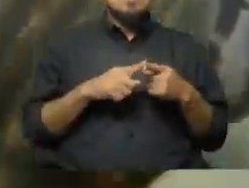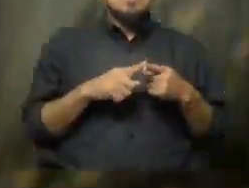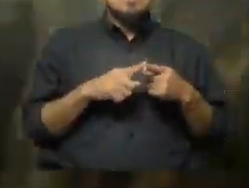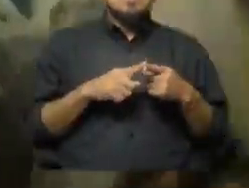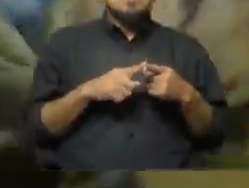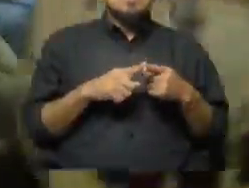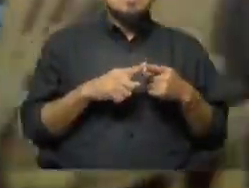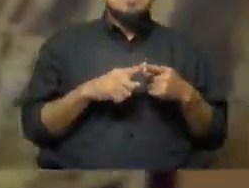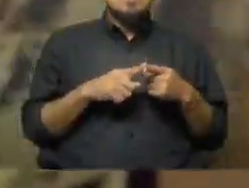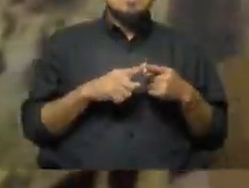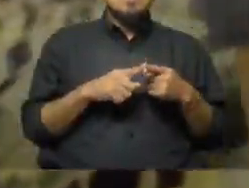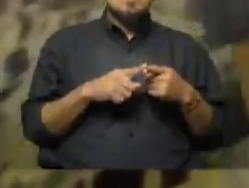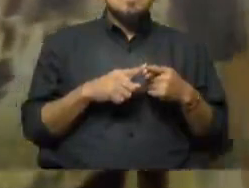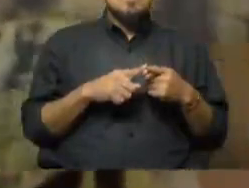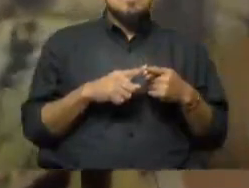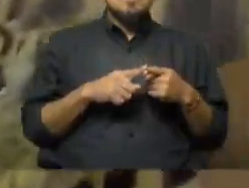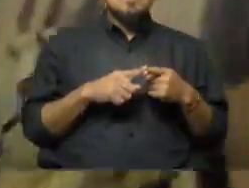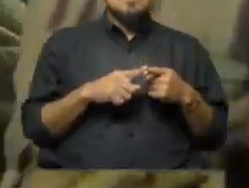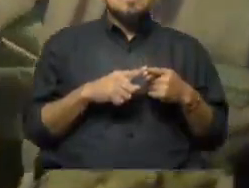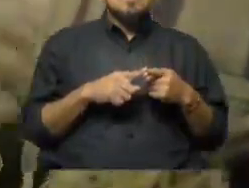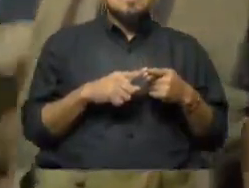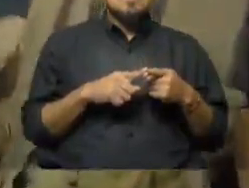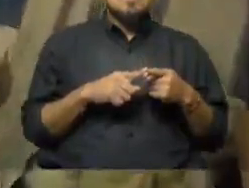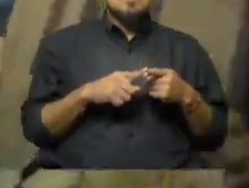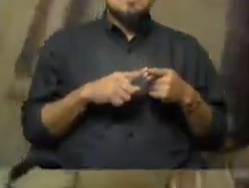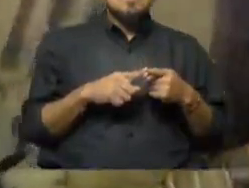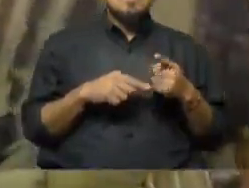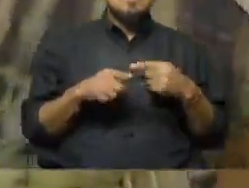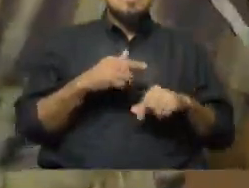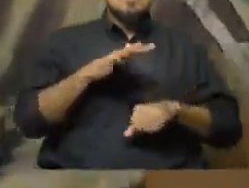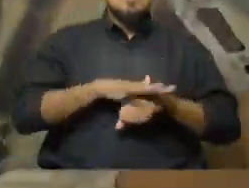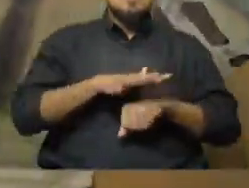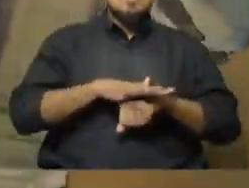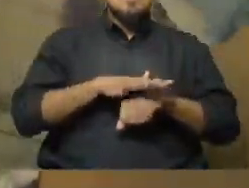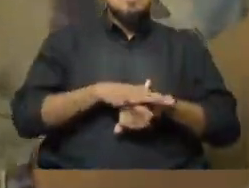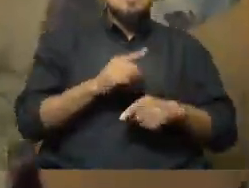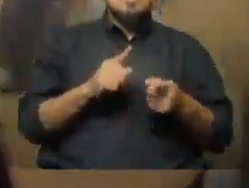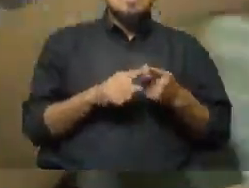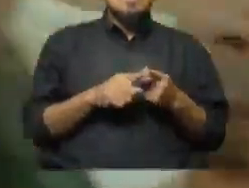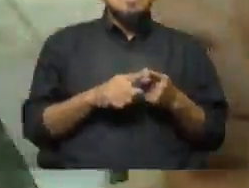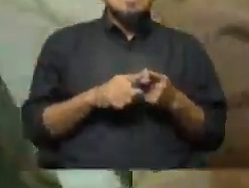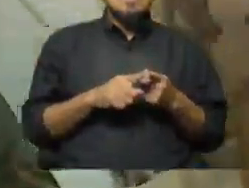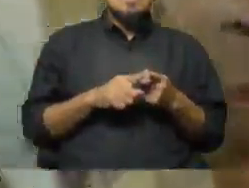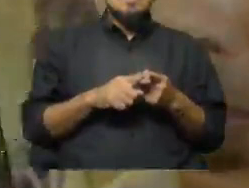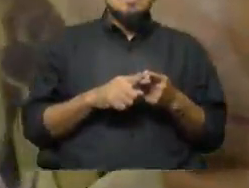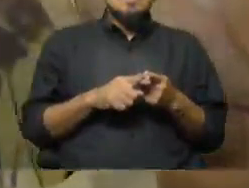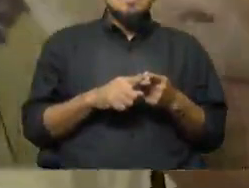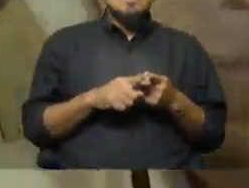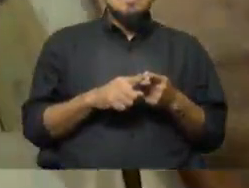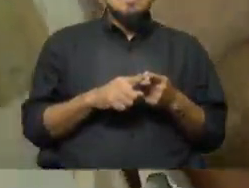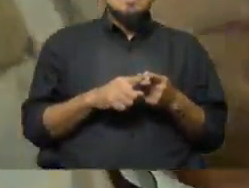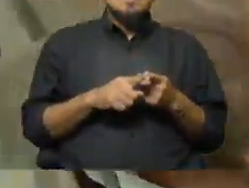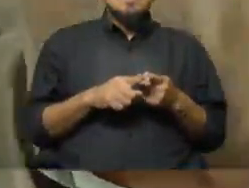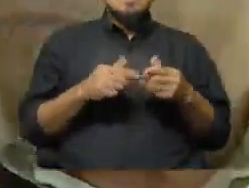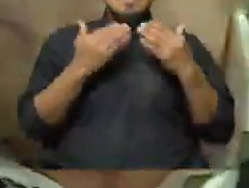Por acá quedamos felices de presenciar este momento. Les agradezco mucho por estar ahí